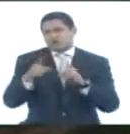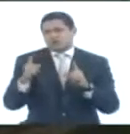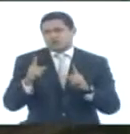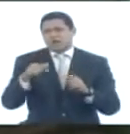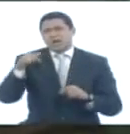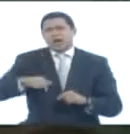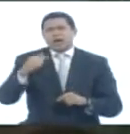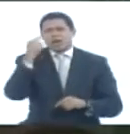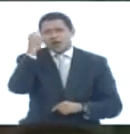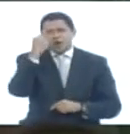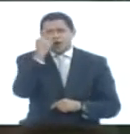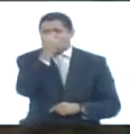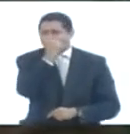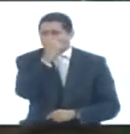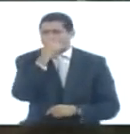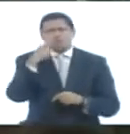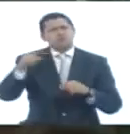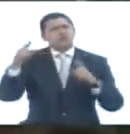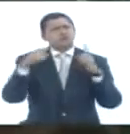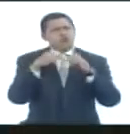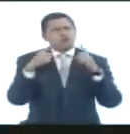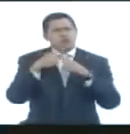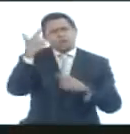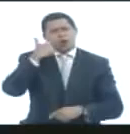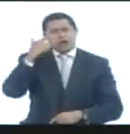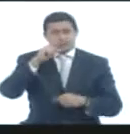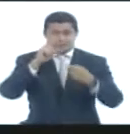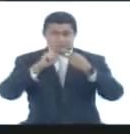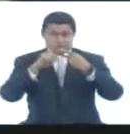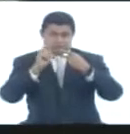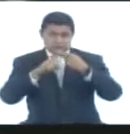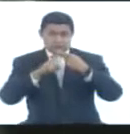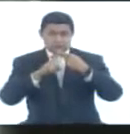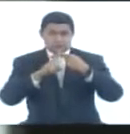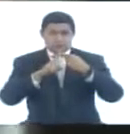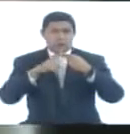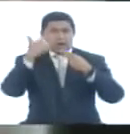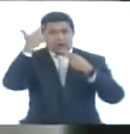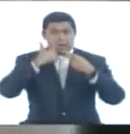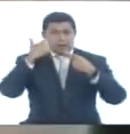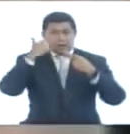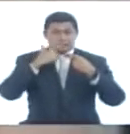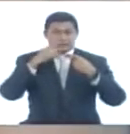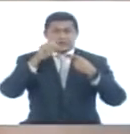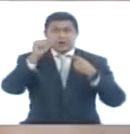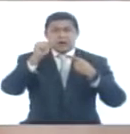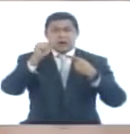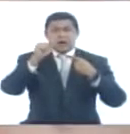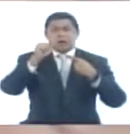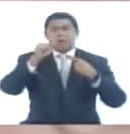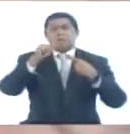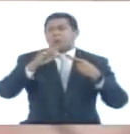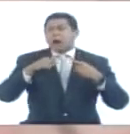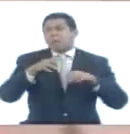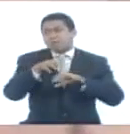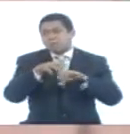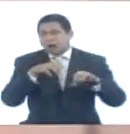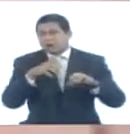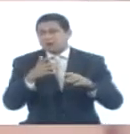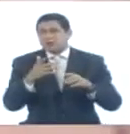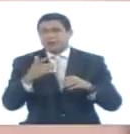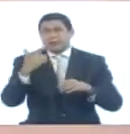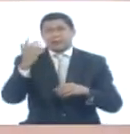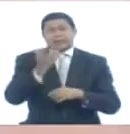en oftalmología usamos varios tipos de láser. ¿Cuáles son? Uno es el láser de argón, que es un láser que por lo regular